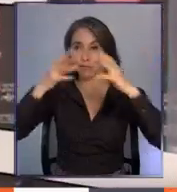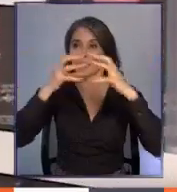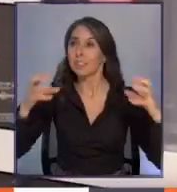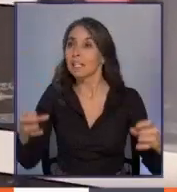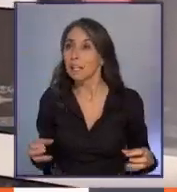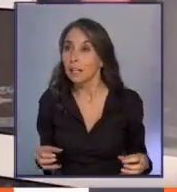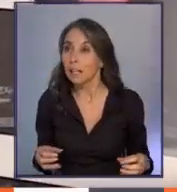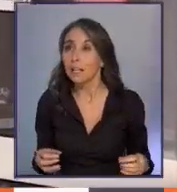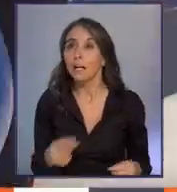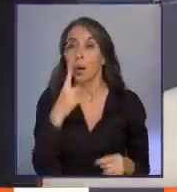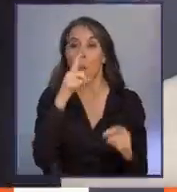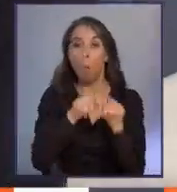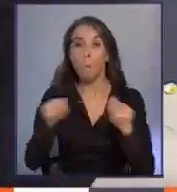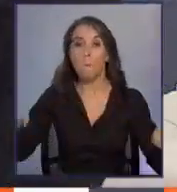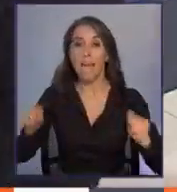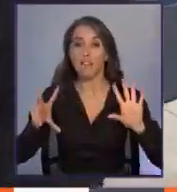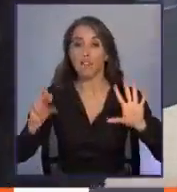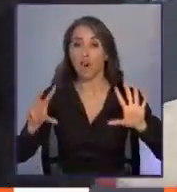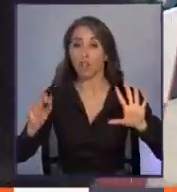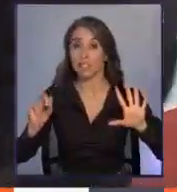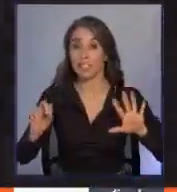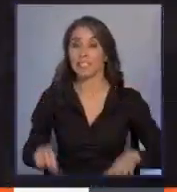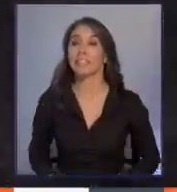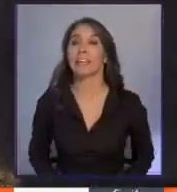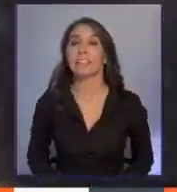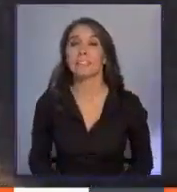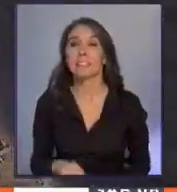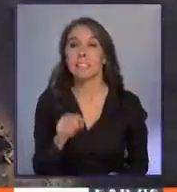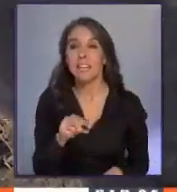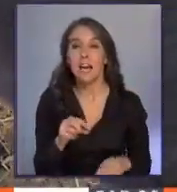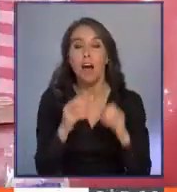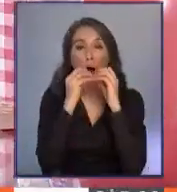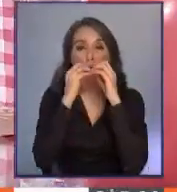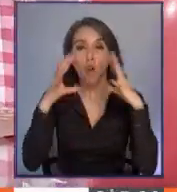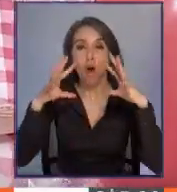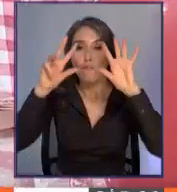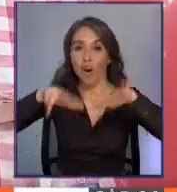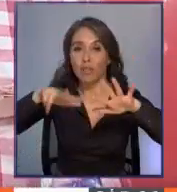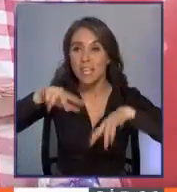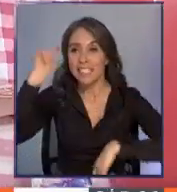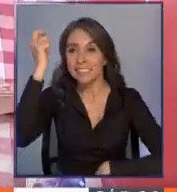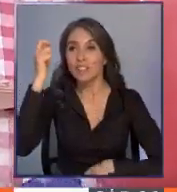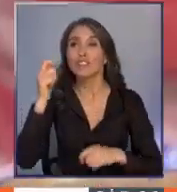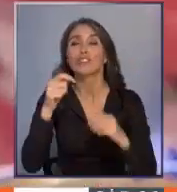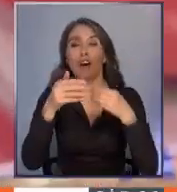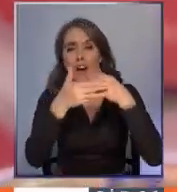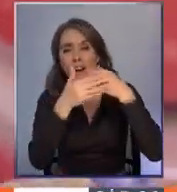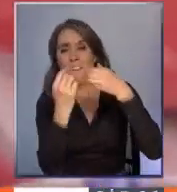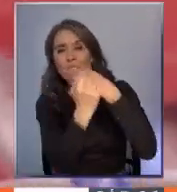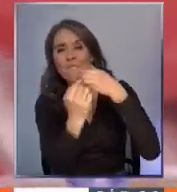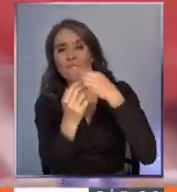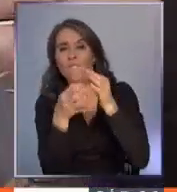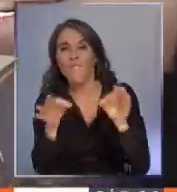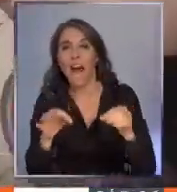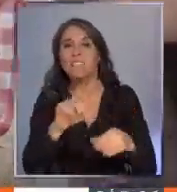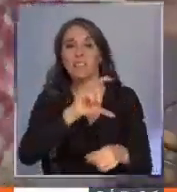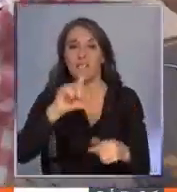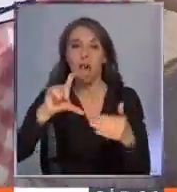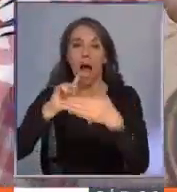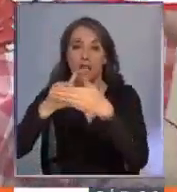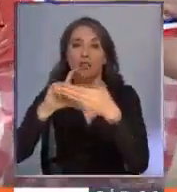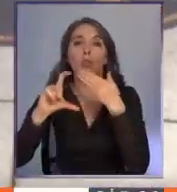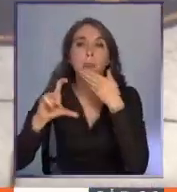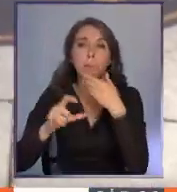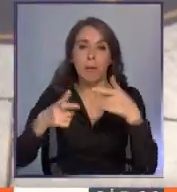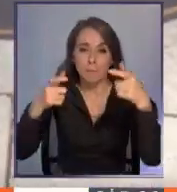¡Bacán! ¡1,80 m! Estos son los globos dieciocheros con frases típicas que se repiten en vasos, platos o